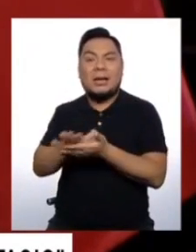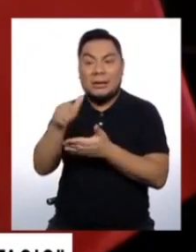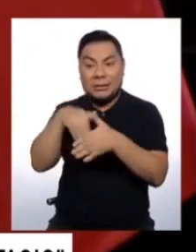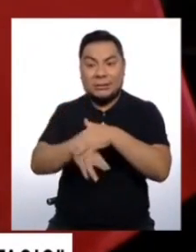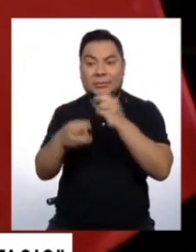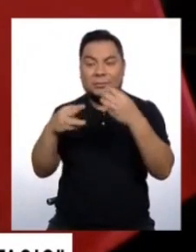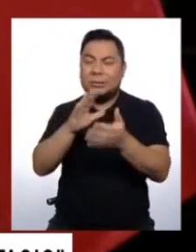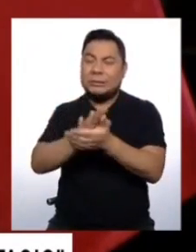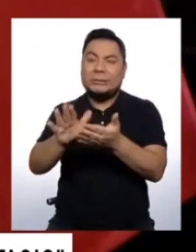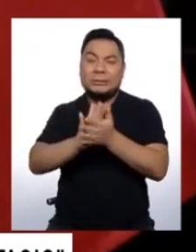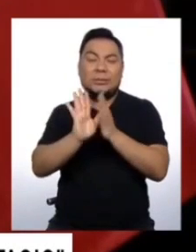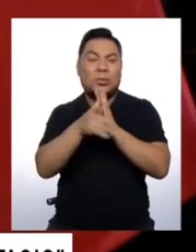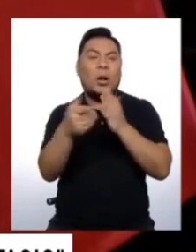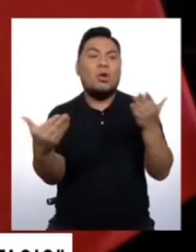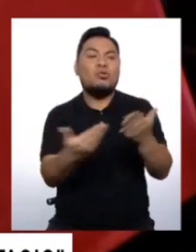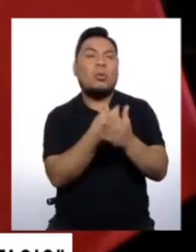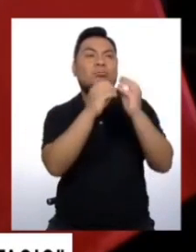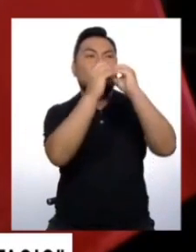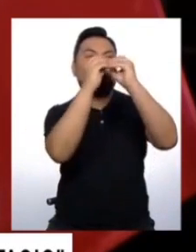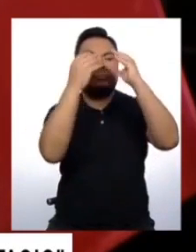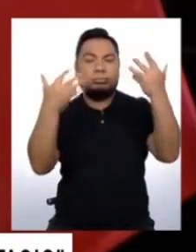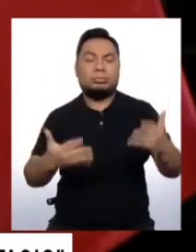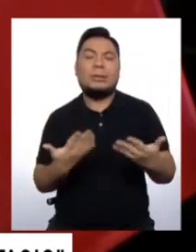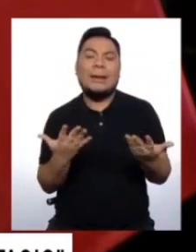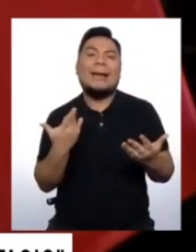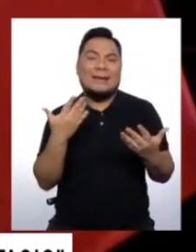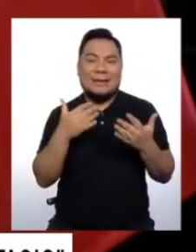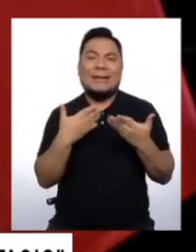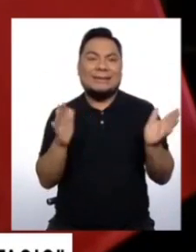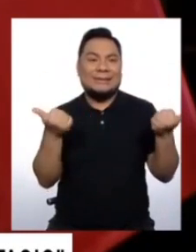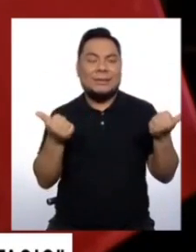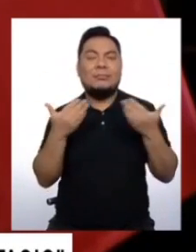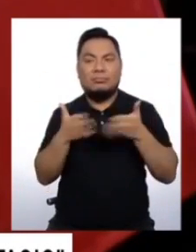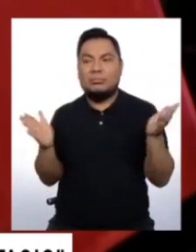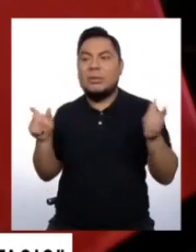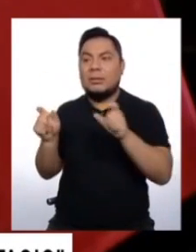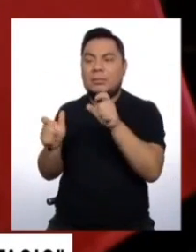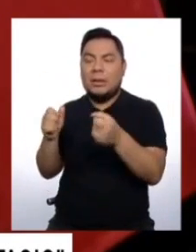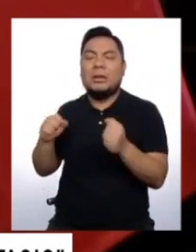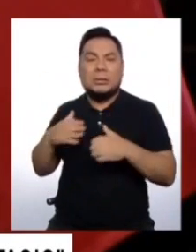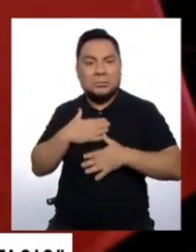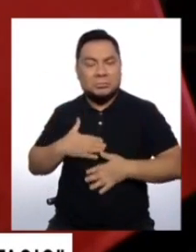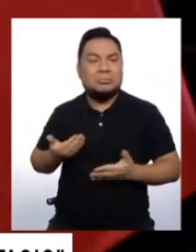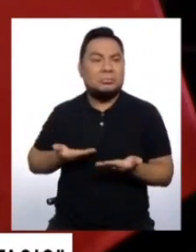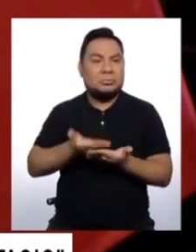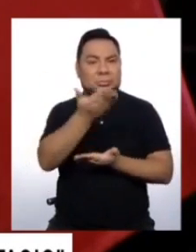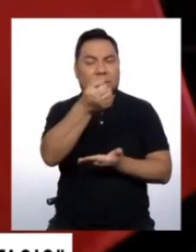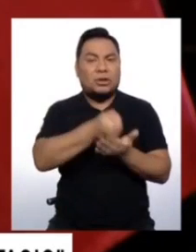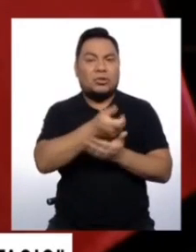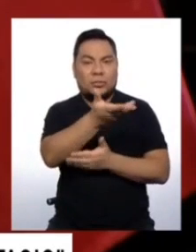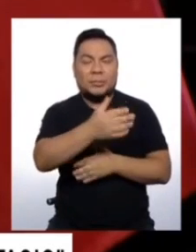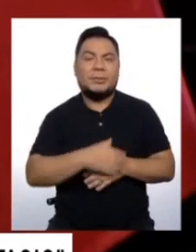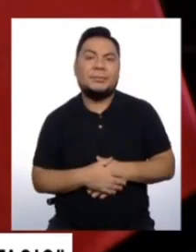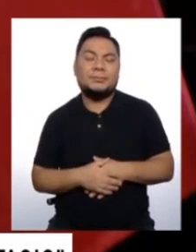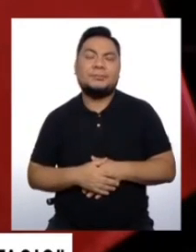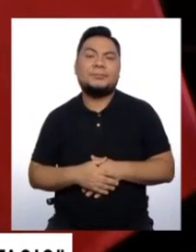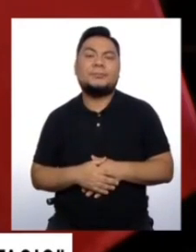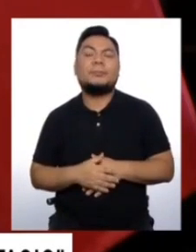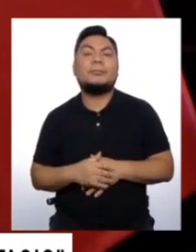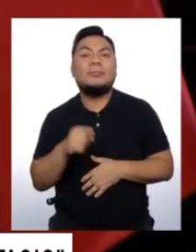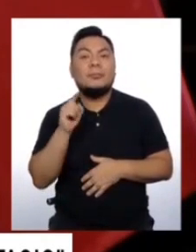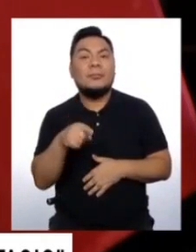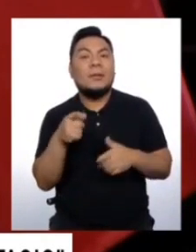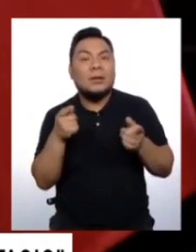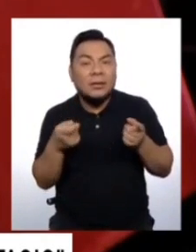sanitaria y podemos garantizar un mercado seguro para los clientes que van a abastecerse. Entonces, el